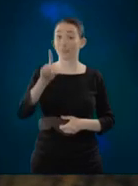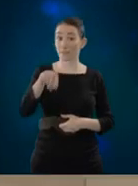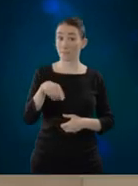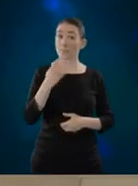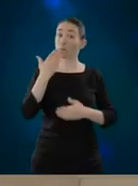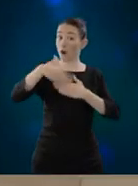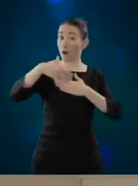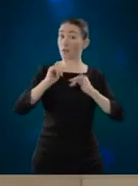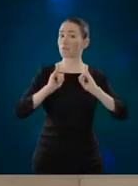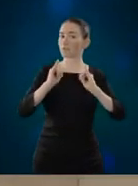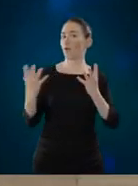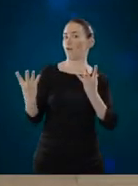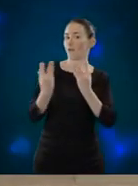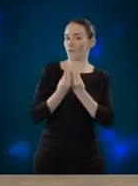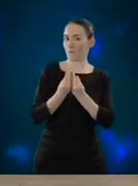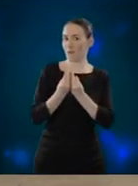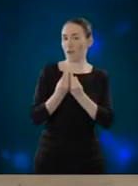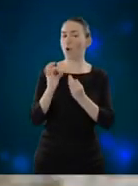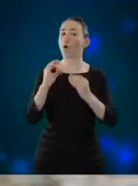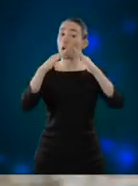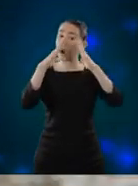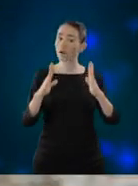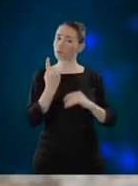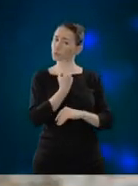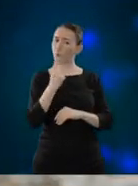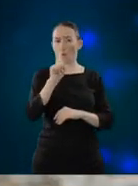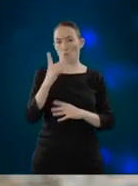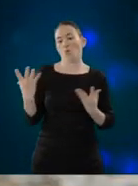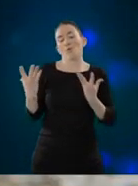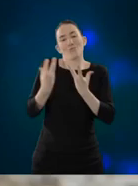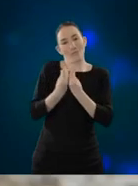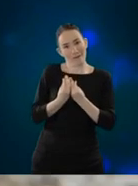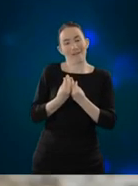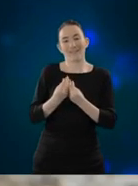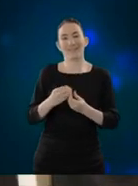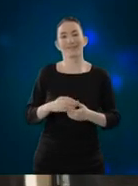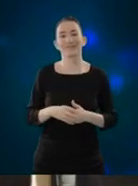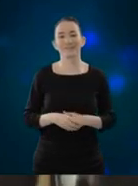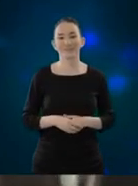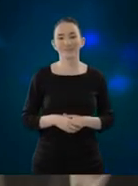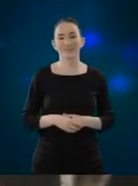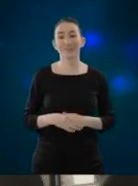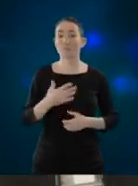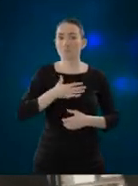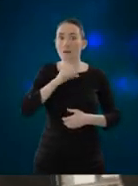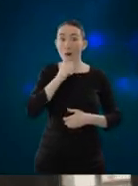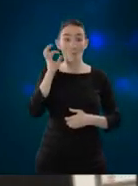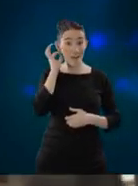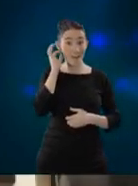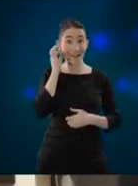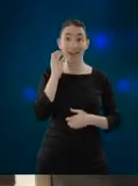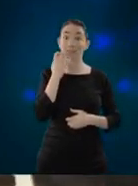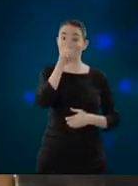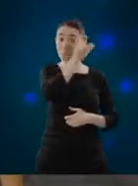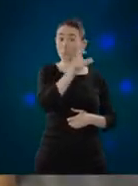Y también un servicio de acompañamiento para que puedan salir a la calle o tengan compañía dentro de su casa. A mi